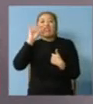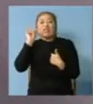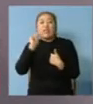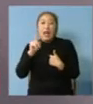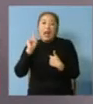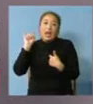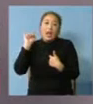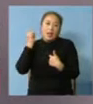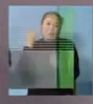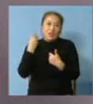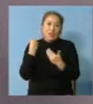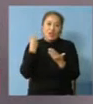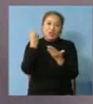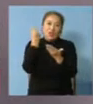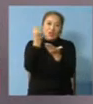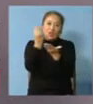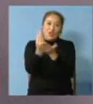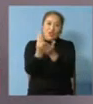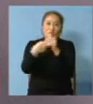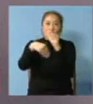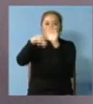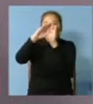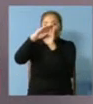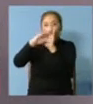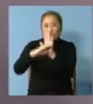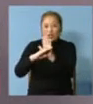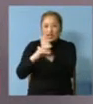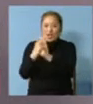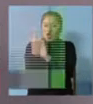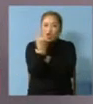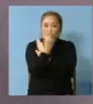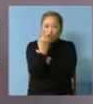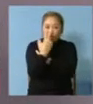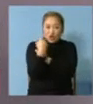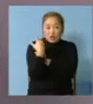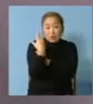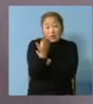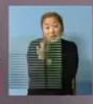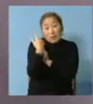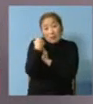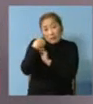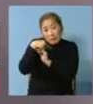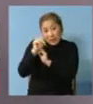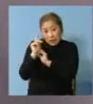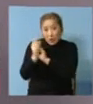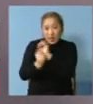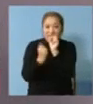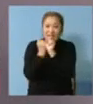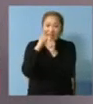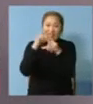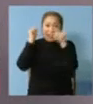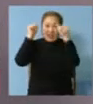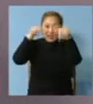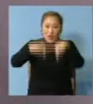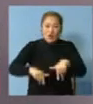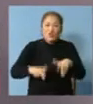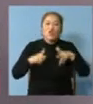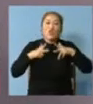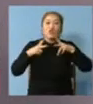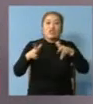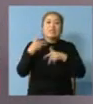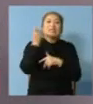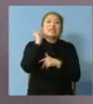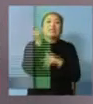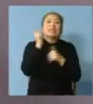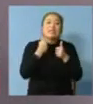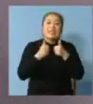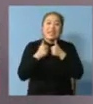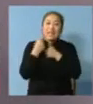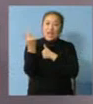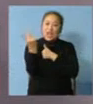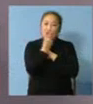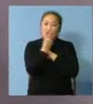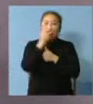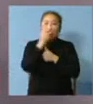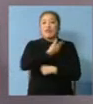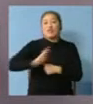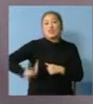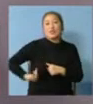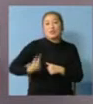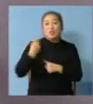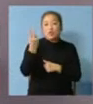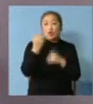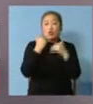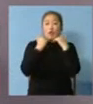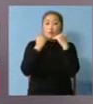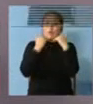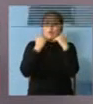la mejor vista dentro del PRO, quien se presenta, pero hasta el día de hoy no dice quién va a ser su candidato a vice, y